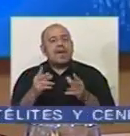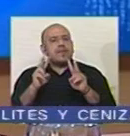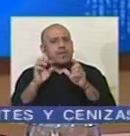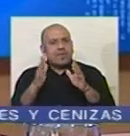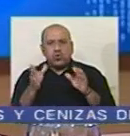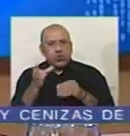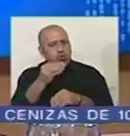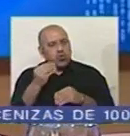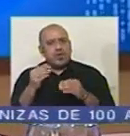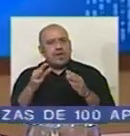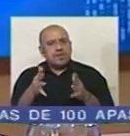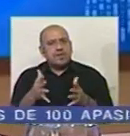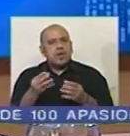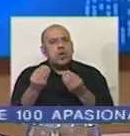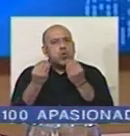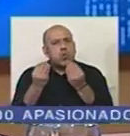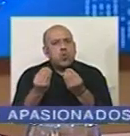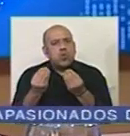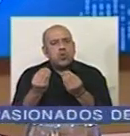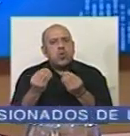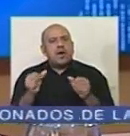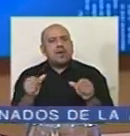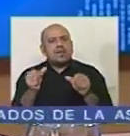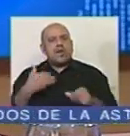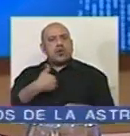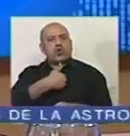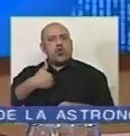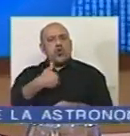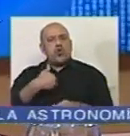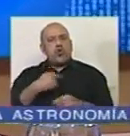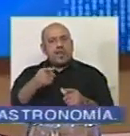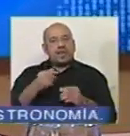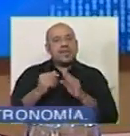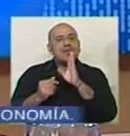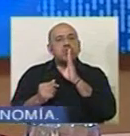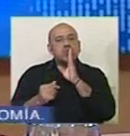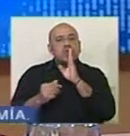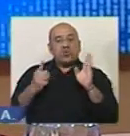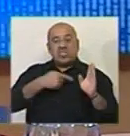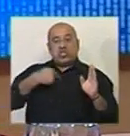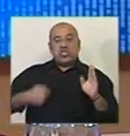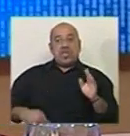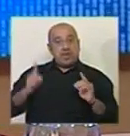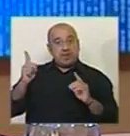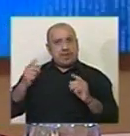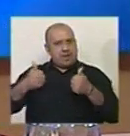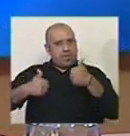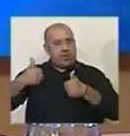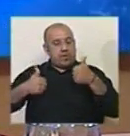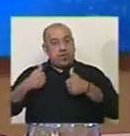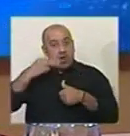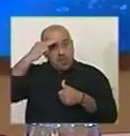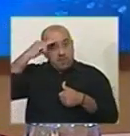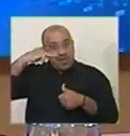América Latina, ¿cómo se para en relación a esta disputa entre China y Estados Unidos? México da un paso